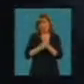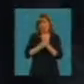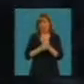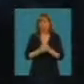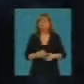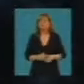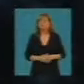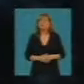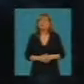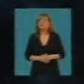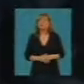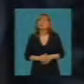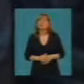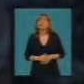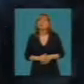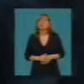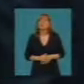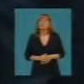Giorgi.